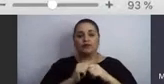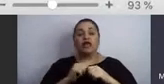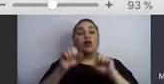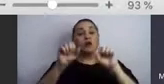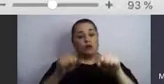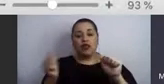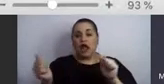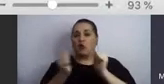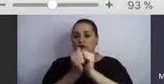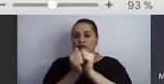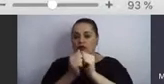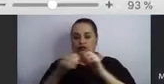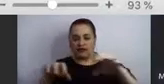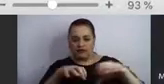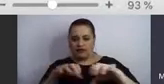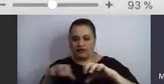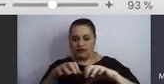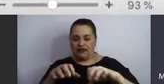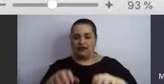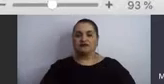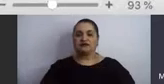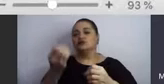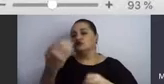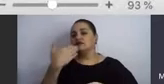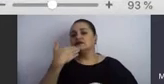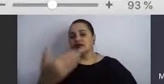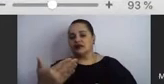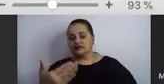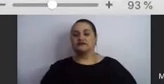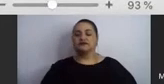puedan acompañar en las actividades. Muchísimas gracias.